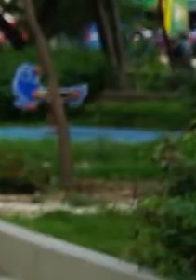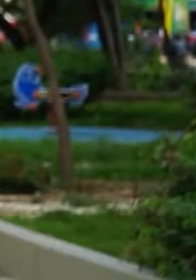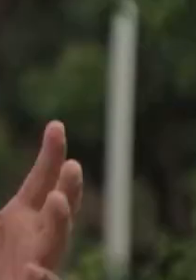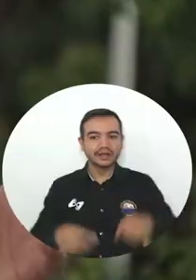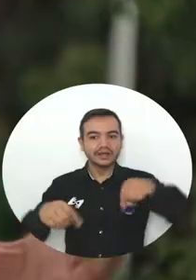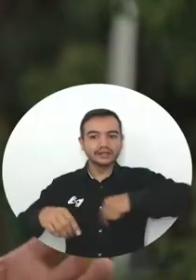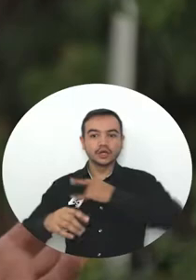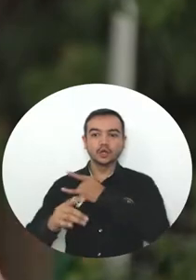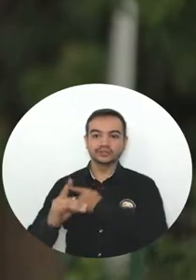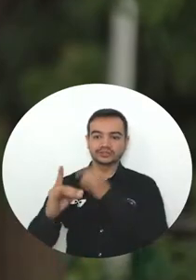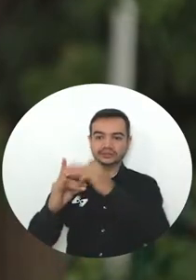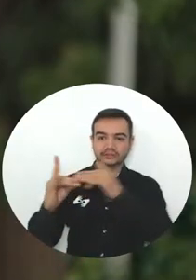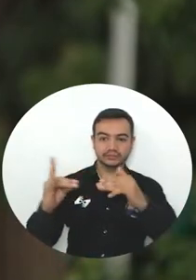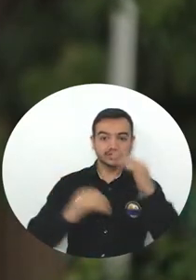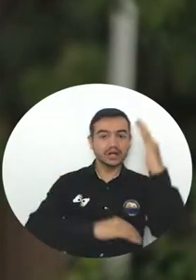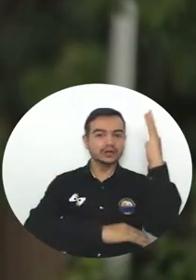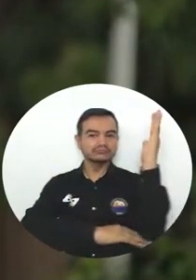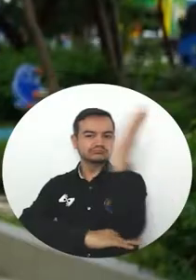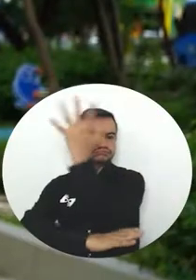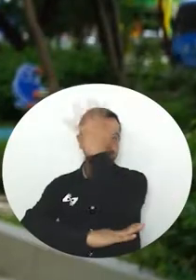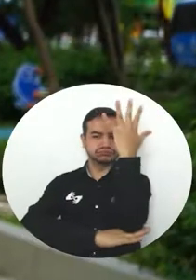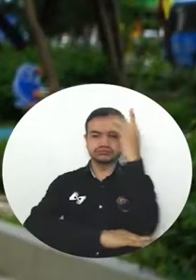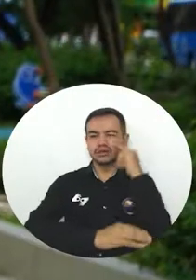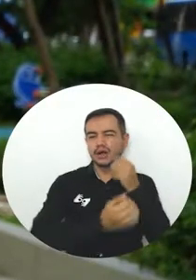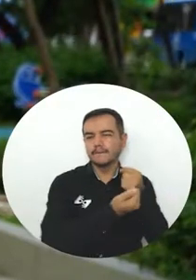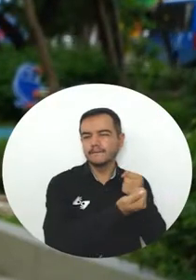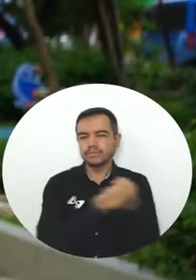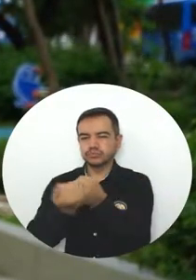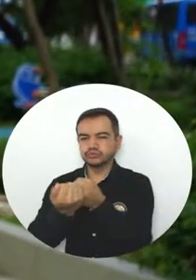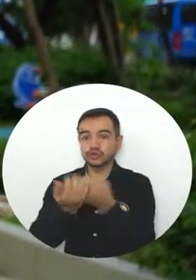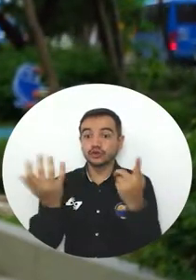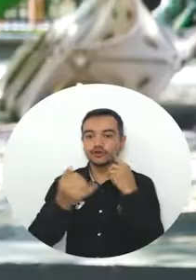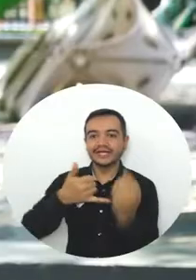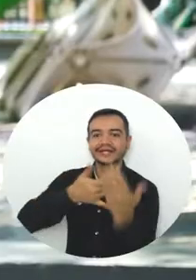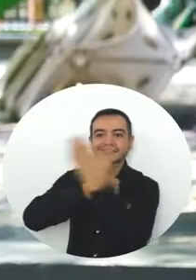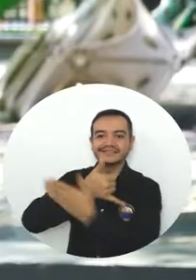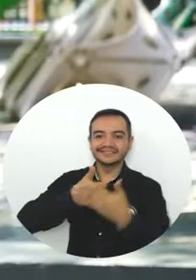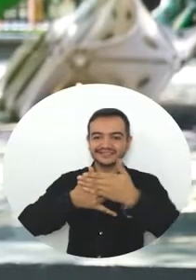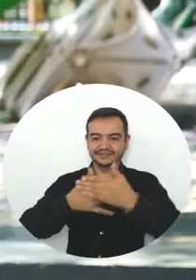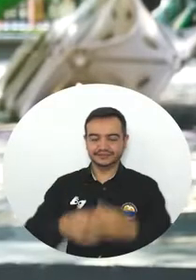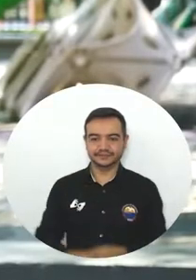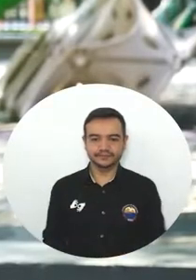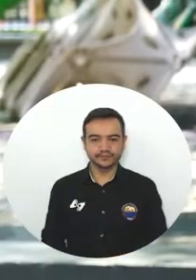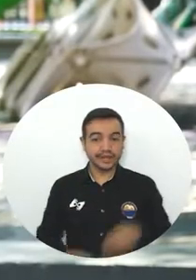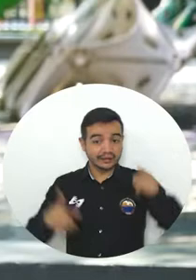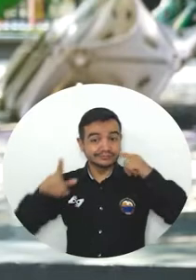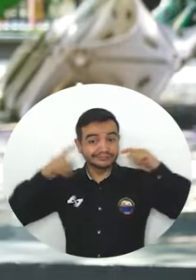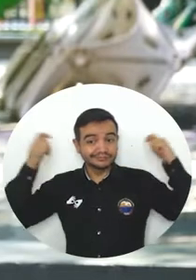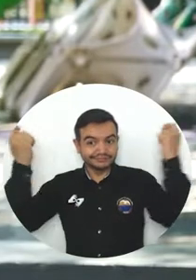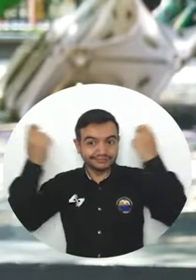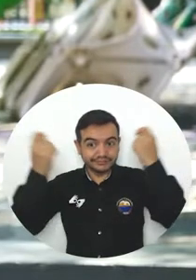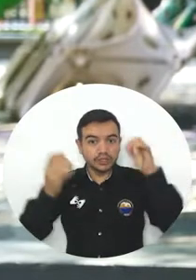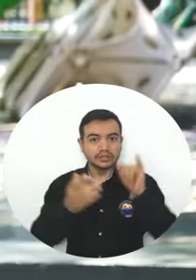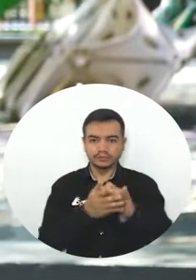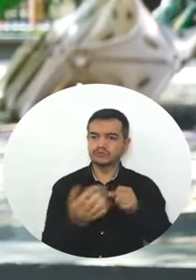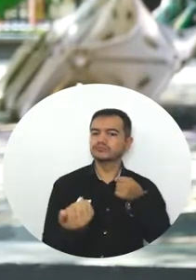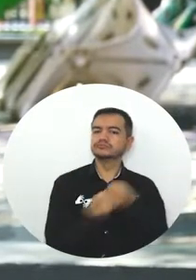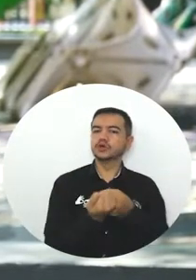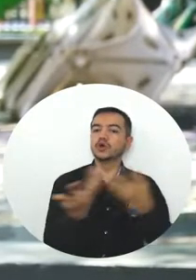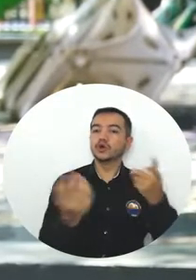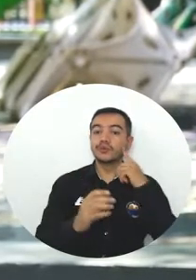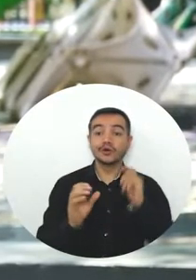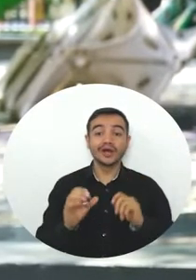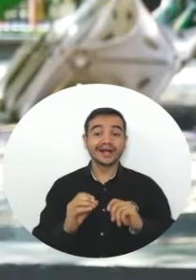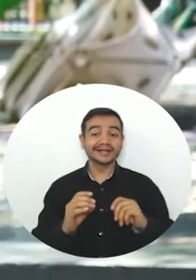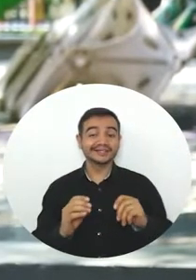Con árboles nativos, Unimagdalena se sumó a la Gran Sembratón Nacional. La comunidad universitaria contribuyó a la iniciativa con